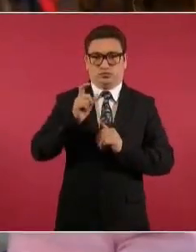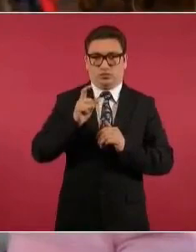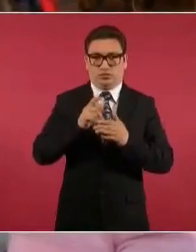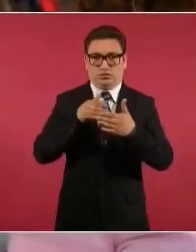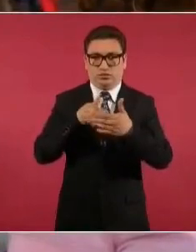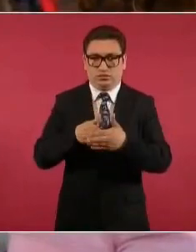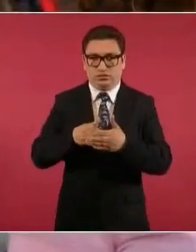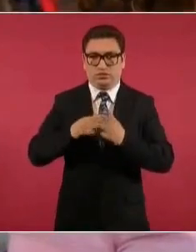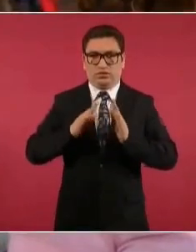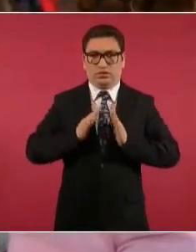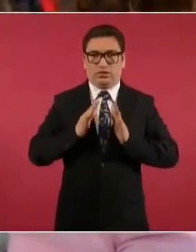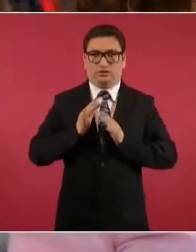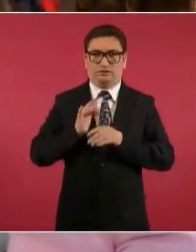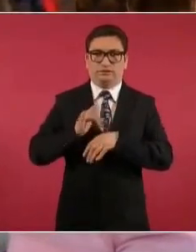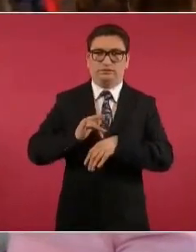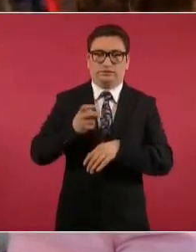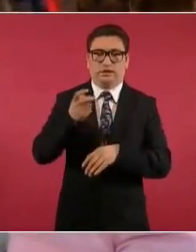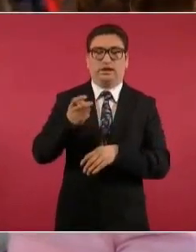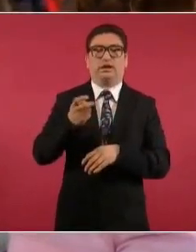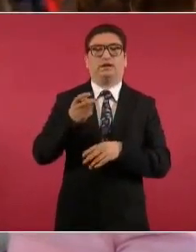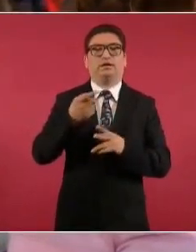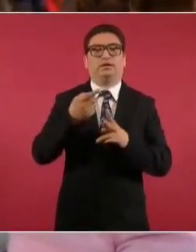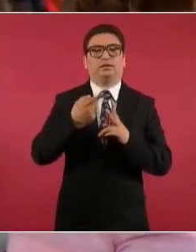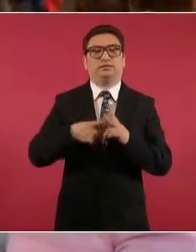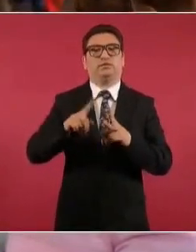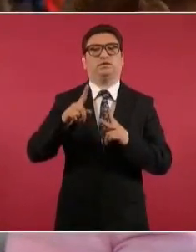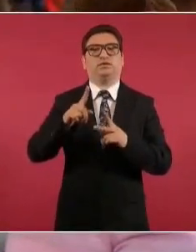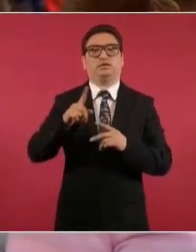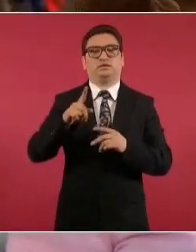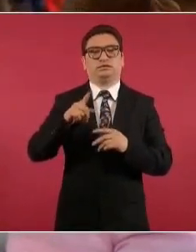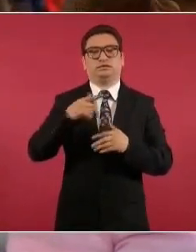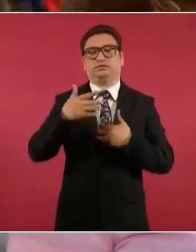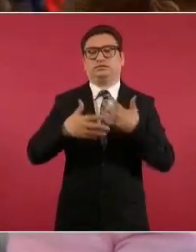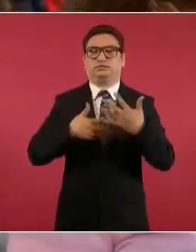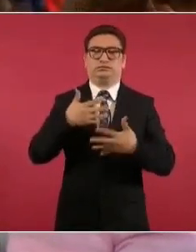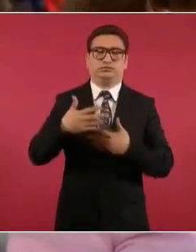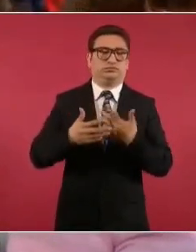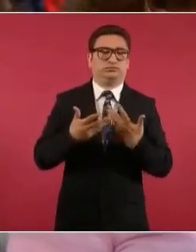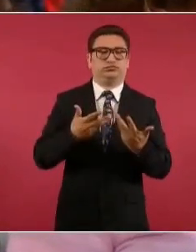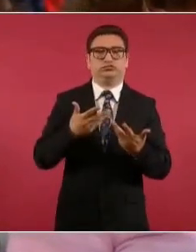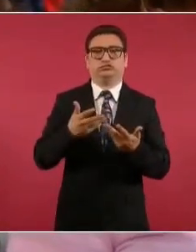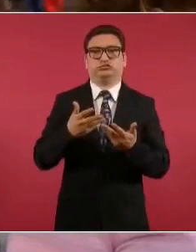y se toca al ejército, ahí entonces empieza toda una